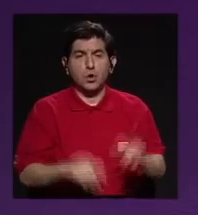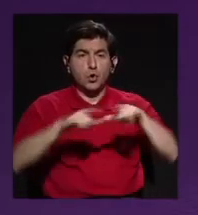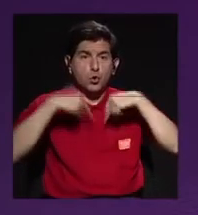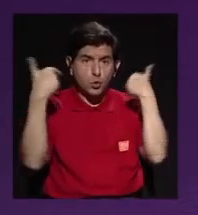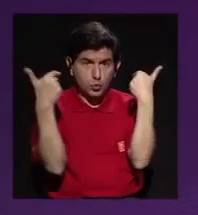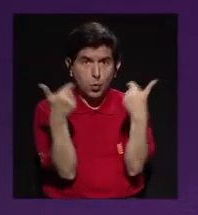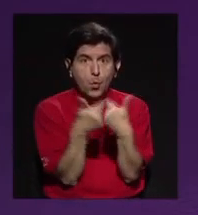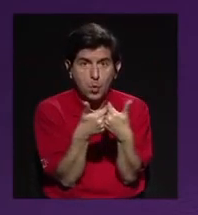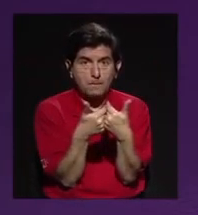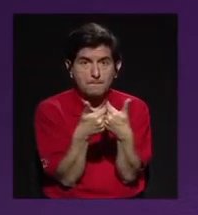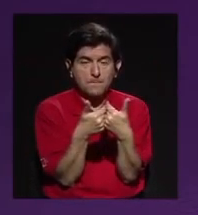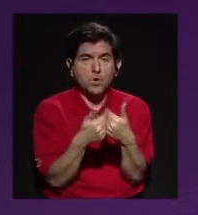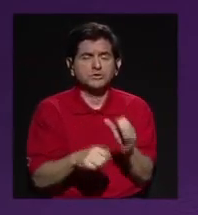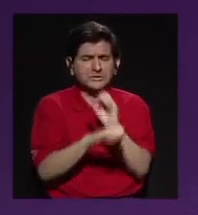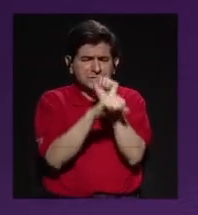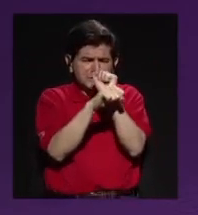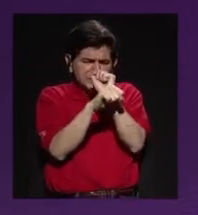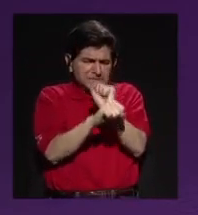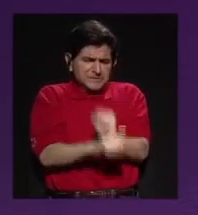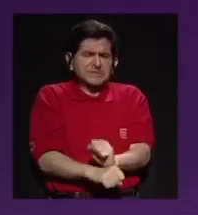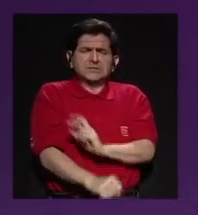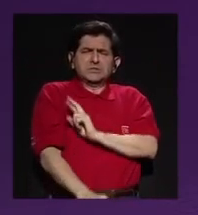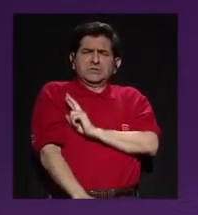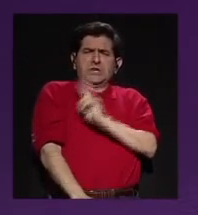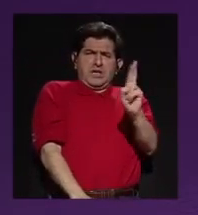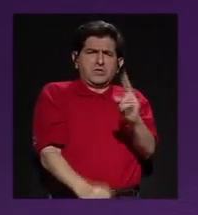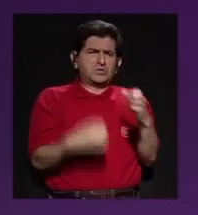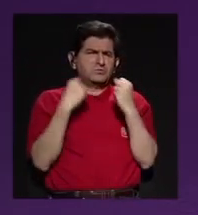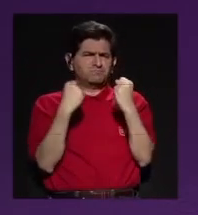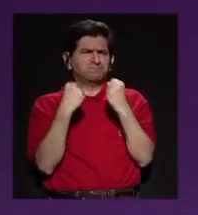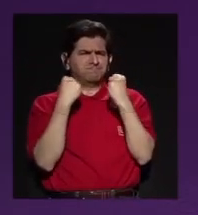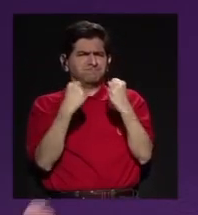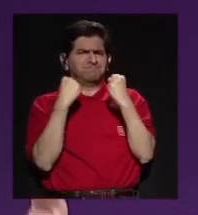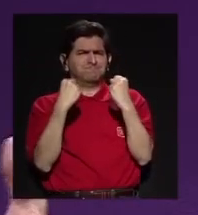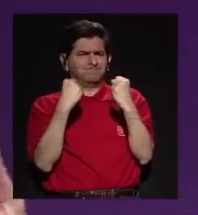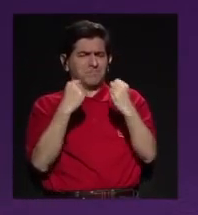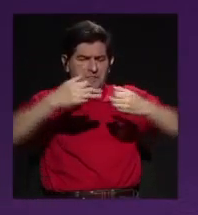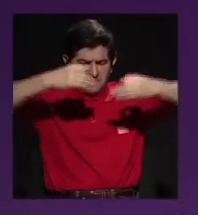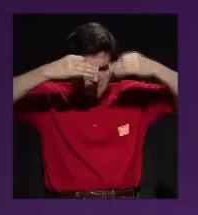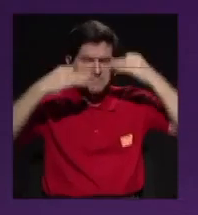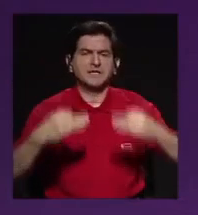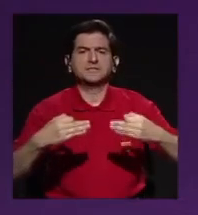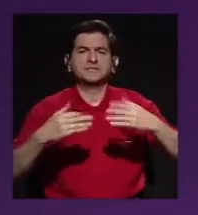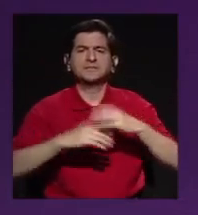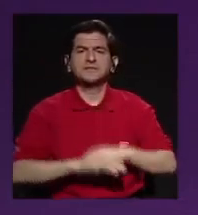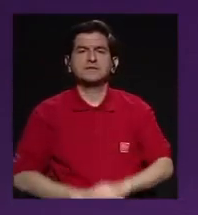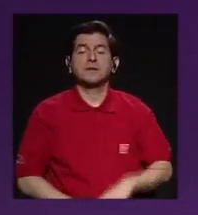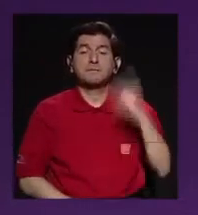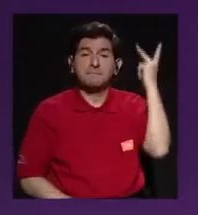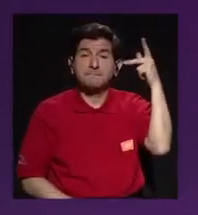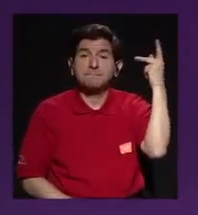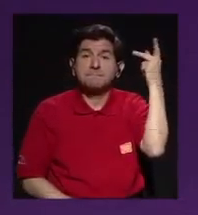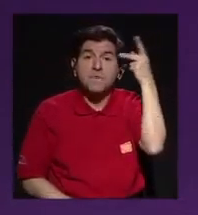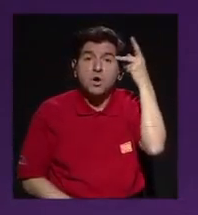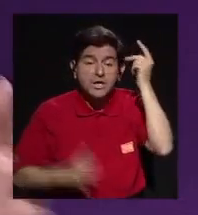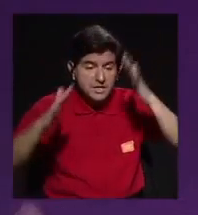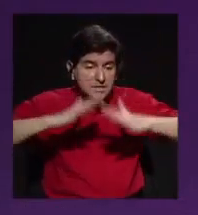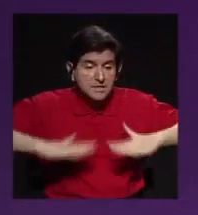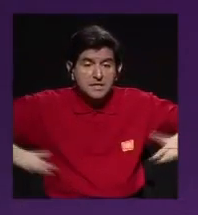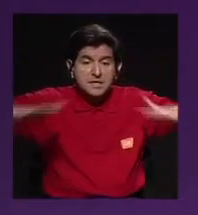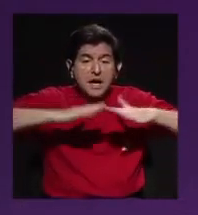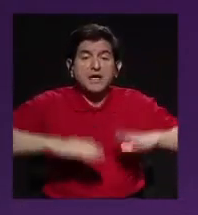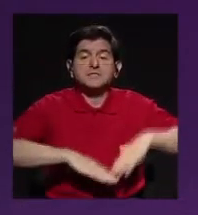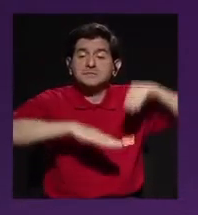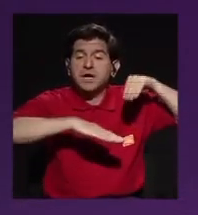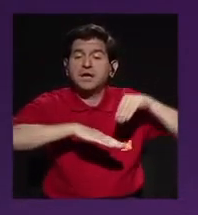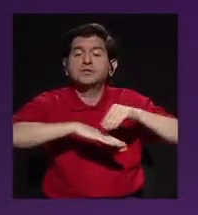grupos conservadores, religiosos muy fuertes han decidido, ¿verdad?, que la política es un terreno en el que quieren